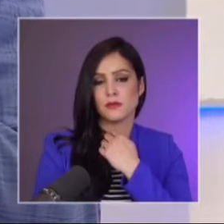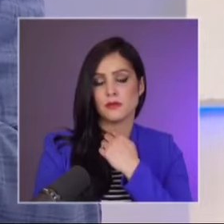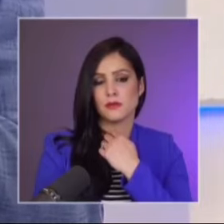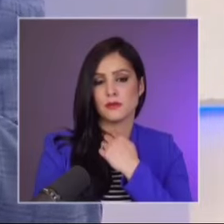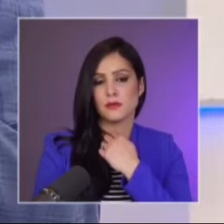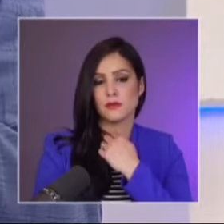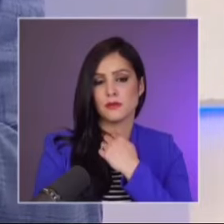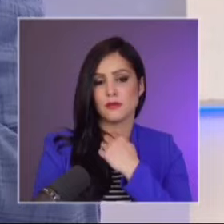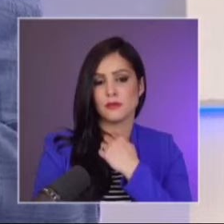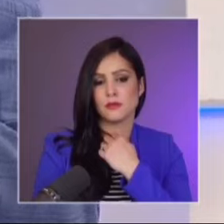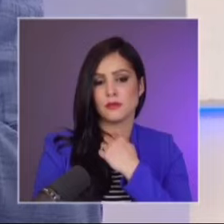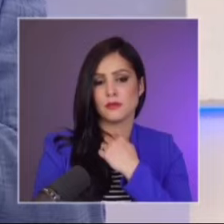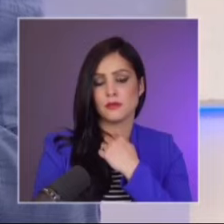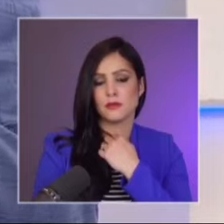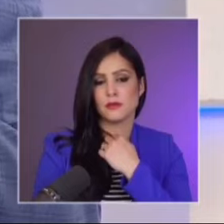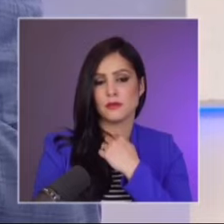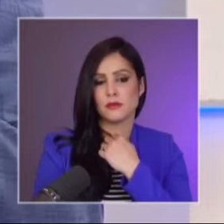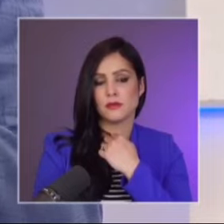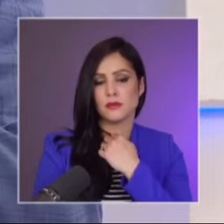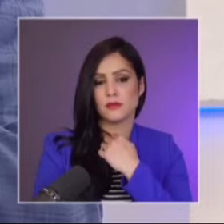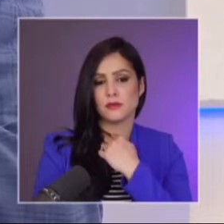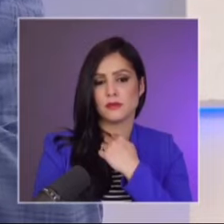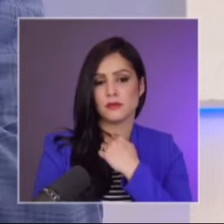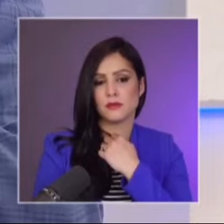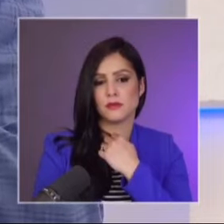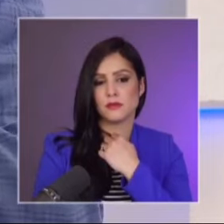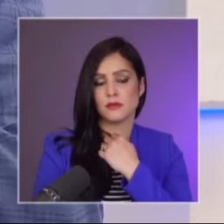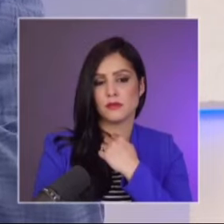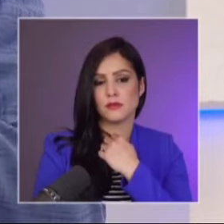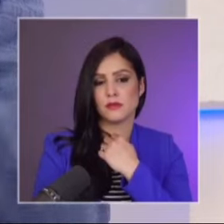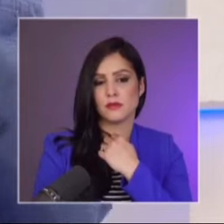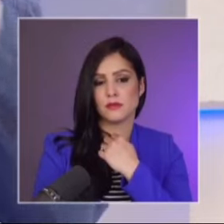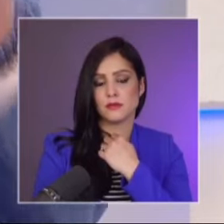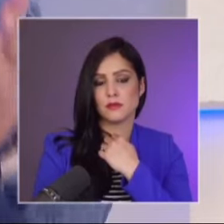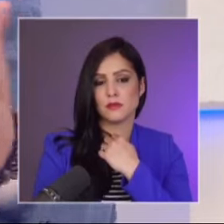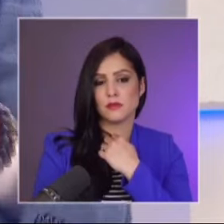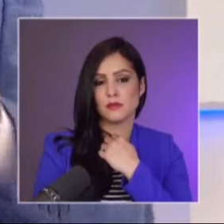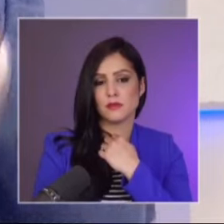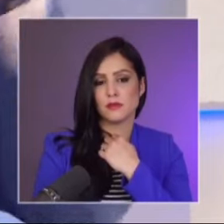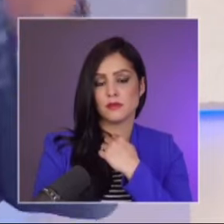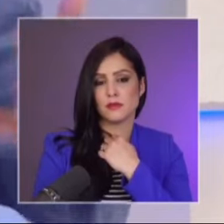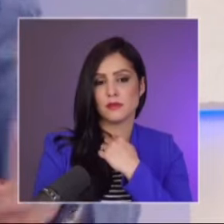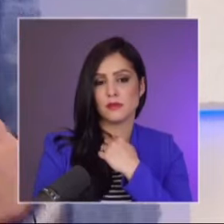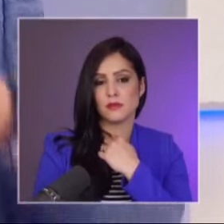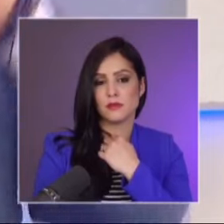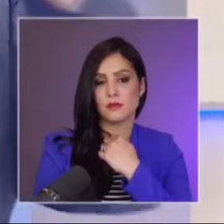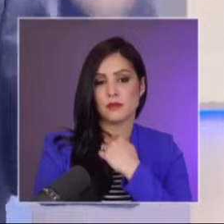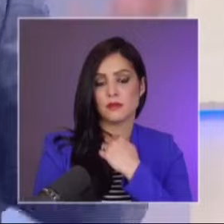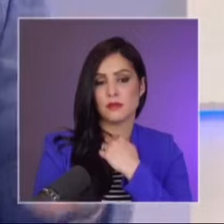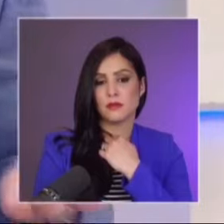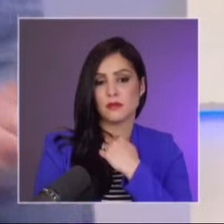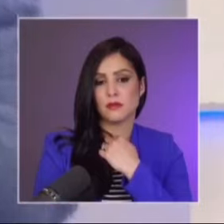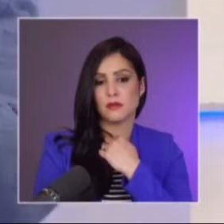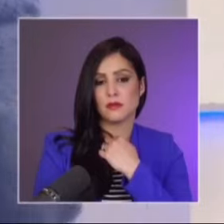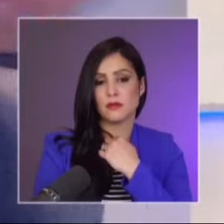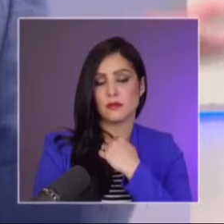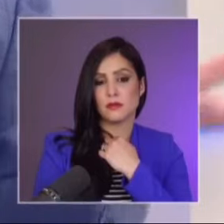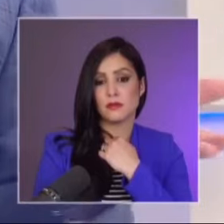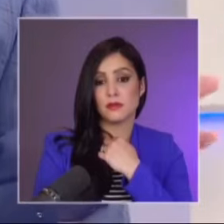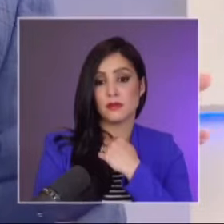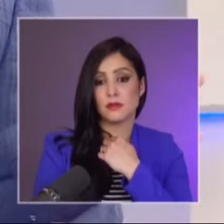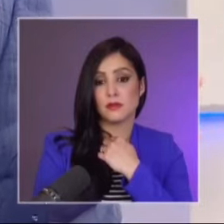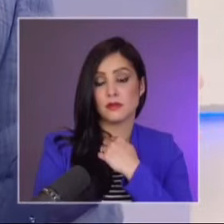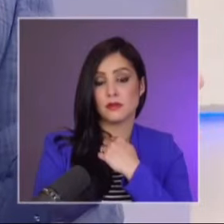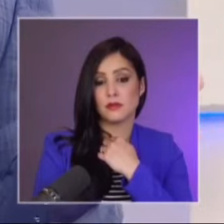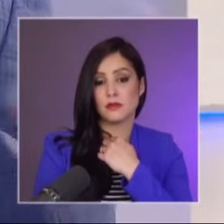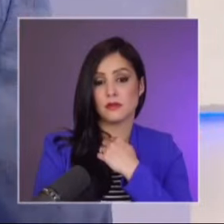cartográfico fundamentados en los documentos que suple el accionante el demandante él manda los planos manda los títulos manda la cartografía y sobre